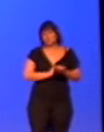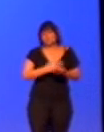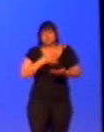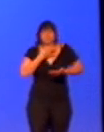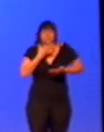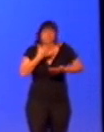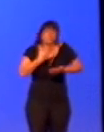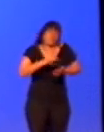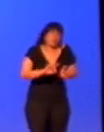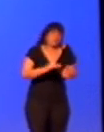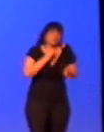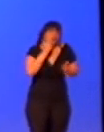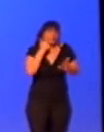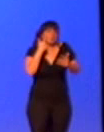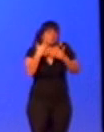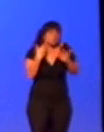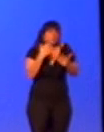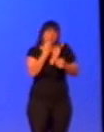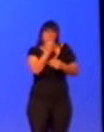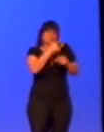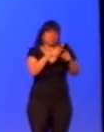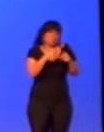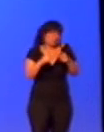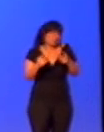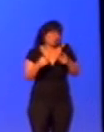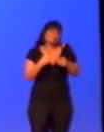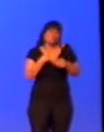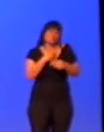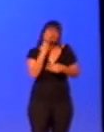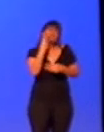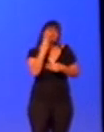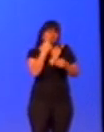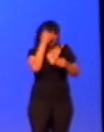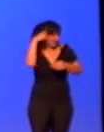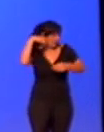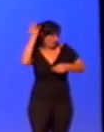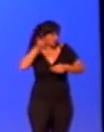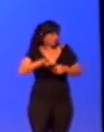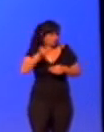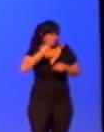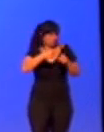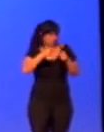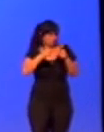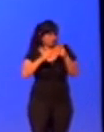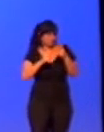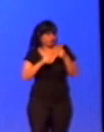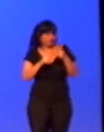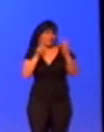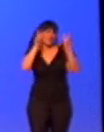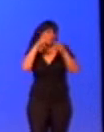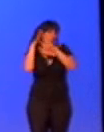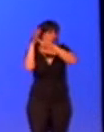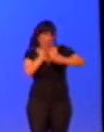destacar Muchas de sus cosas yo voy a destacar tres tres Grandes Ideas que tienen que ver con la discriminación